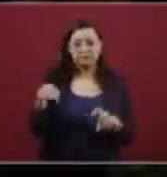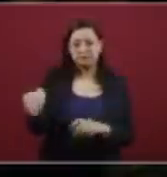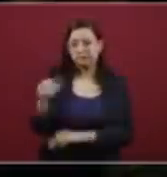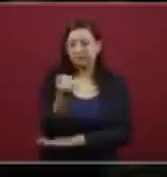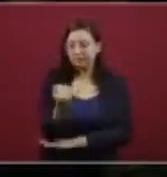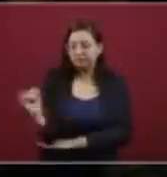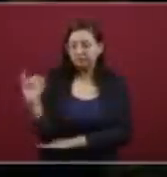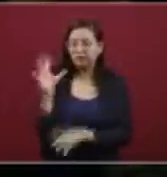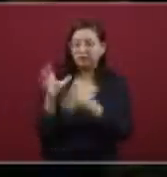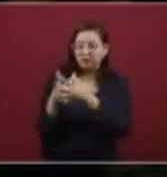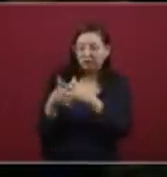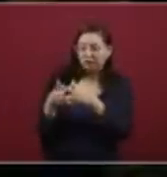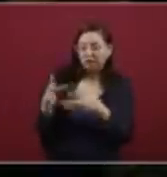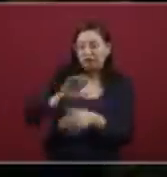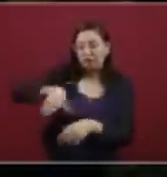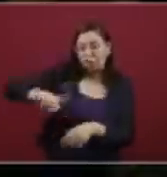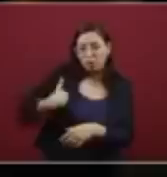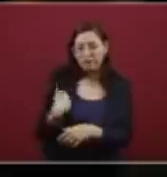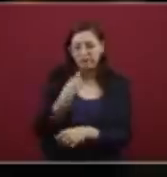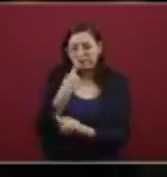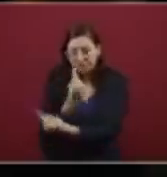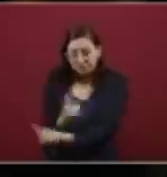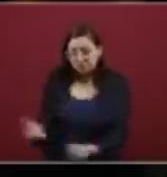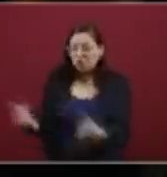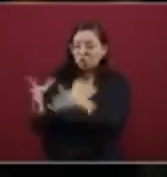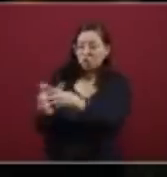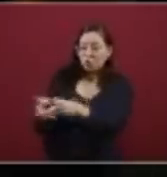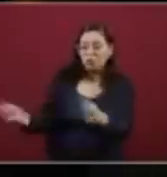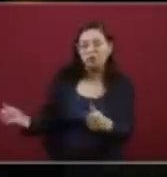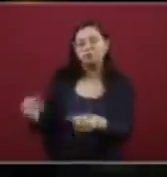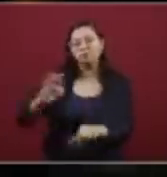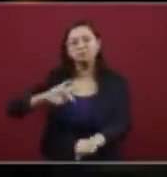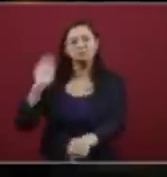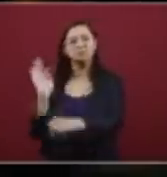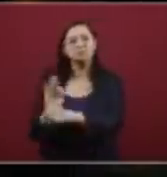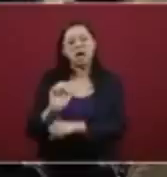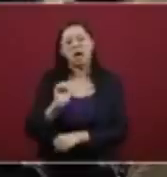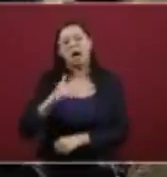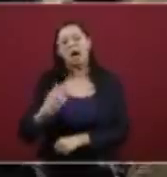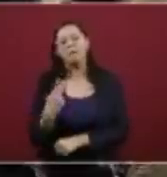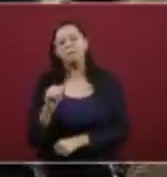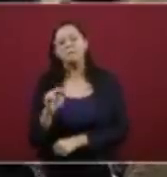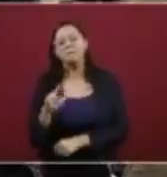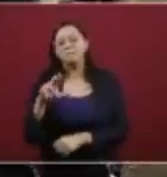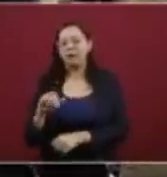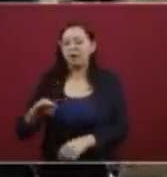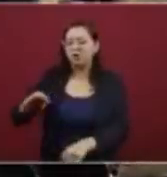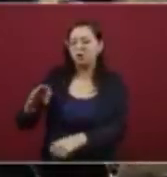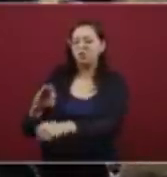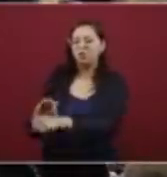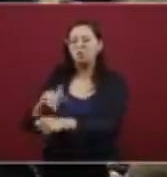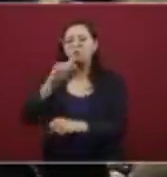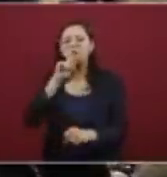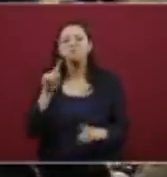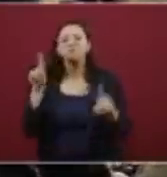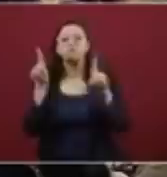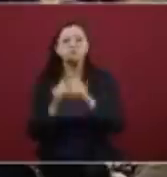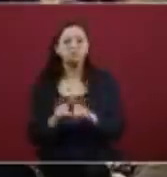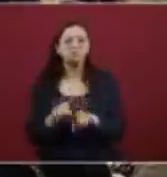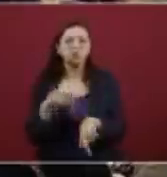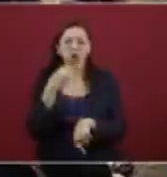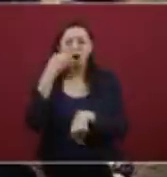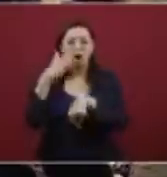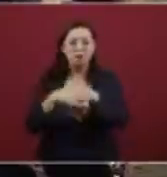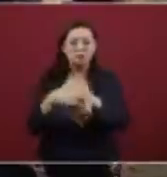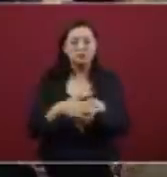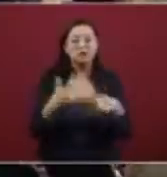infantiles desaparezcan, e incluso también manifestaron que hay un padrón amañado manejado por el